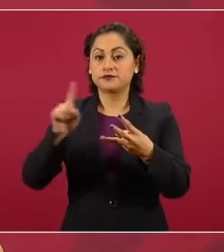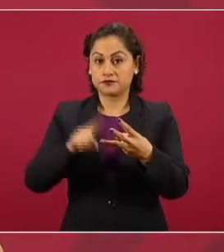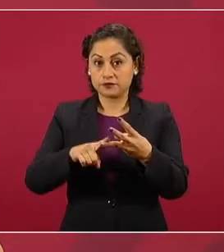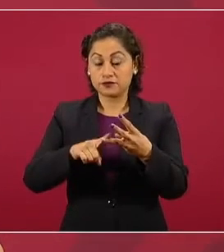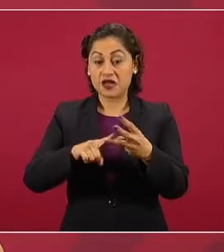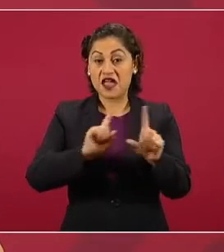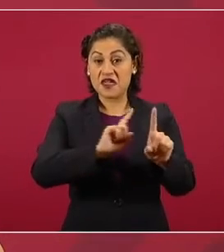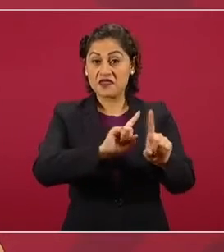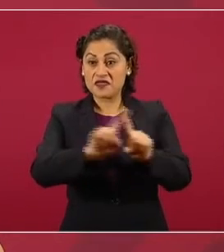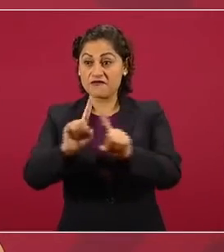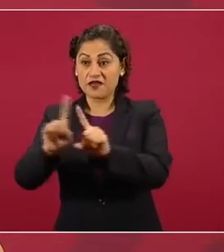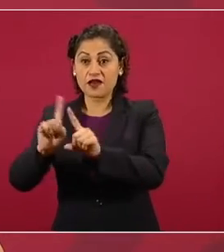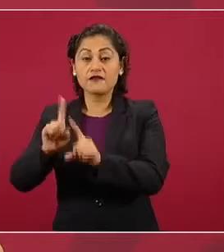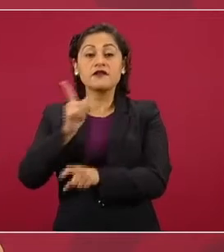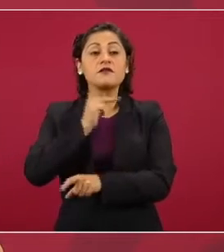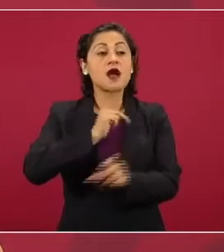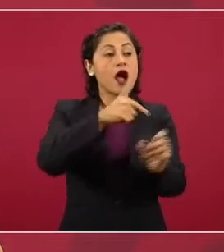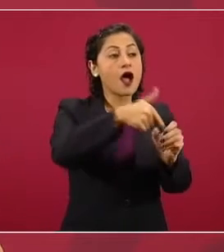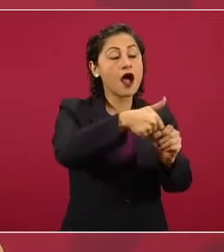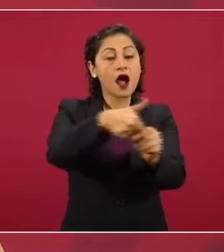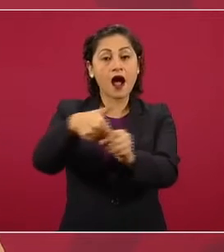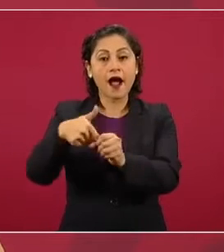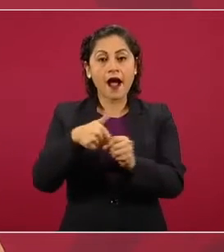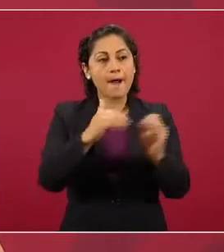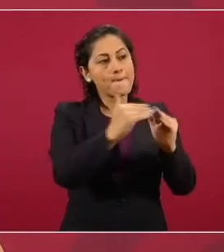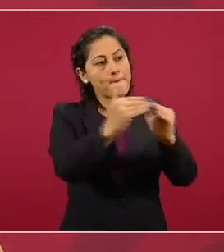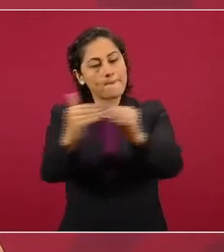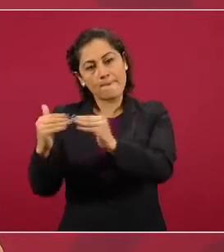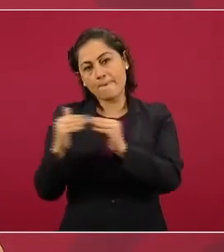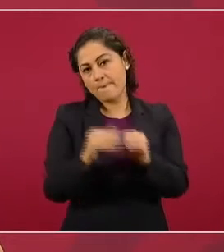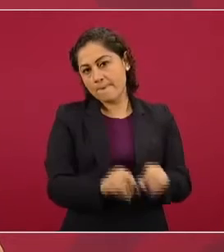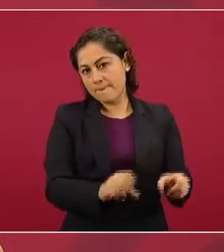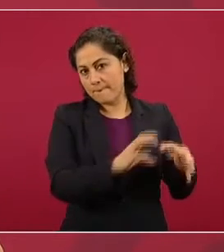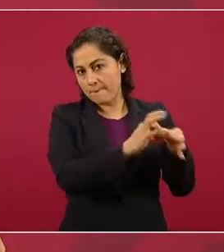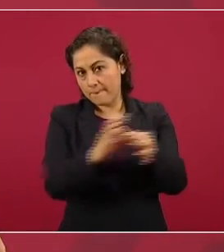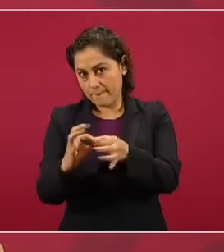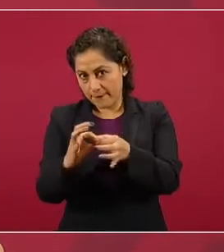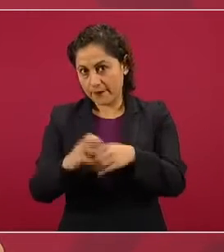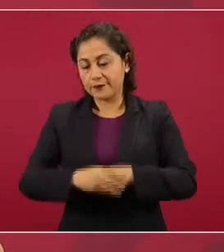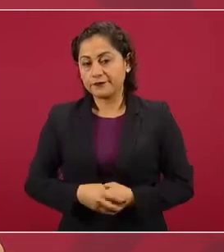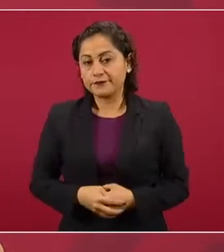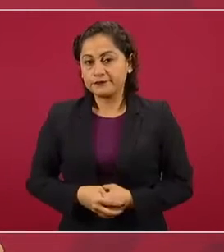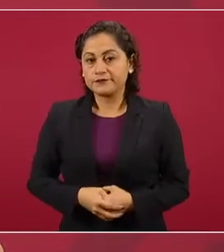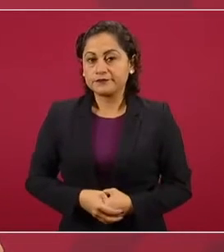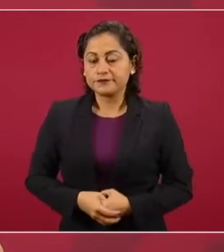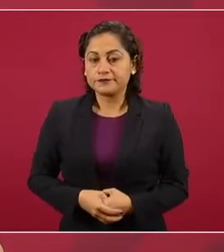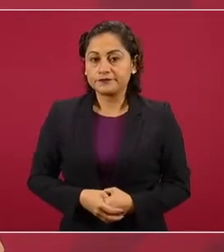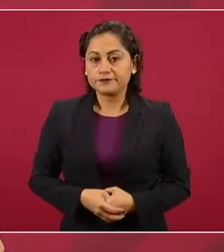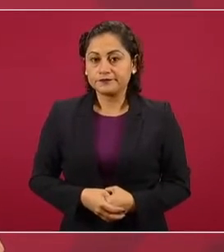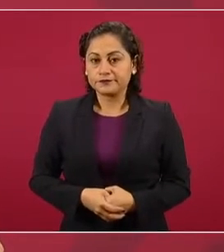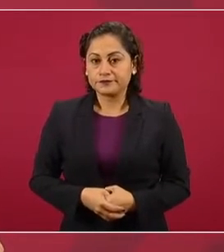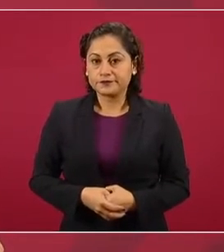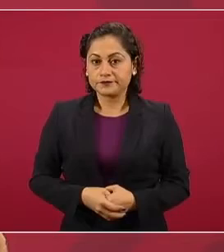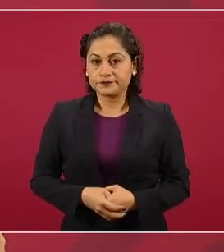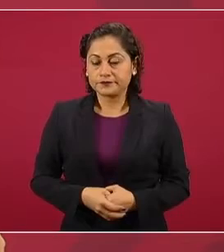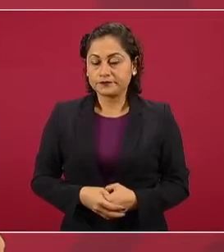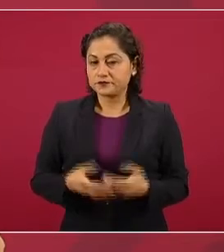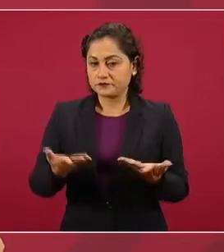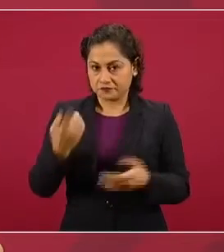de los combustibles, la gasolina en